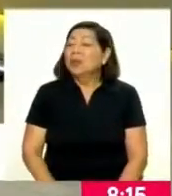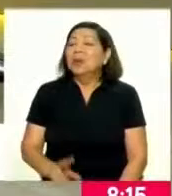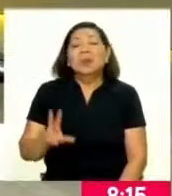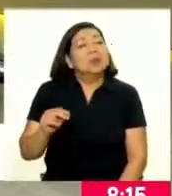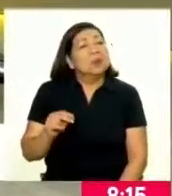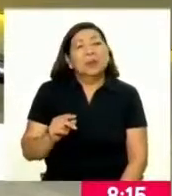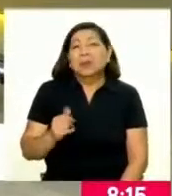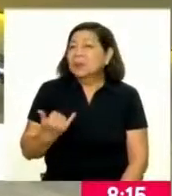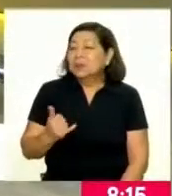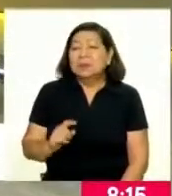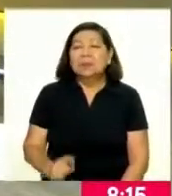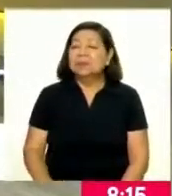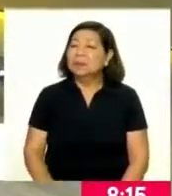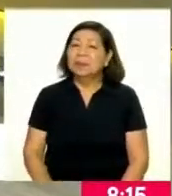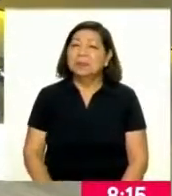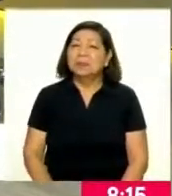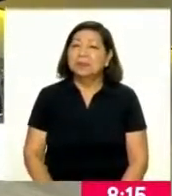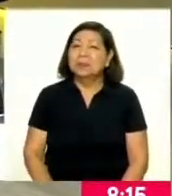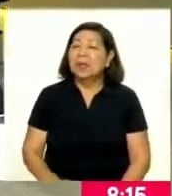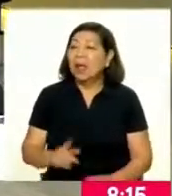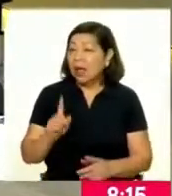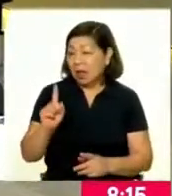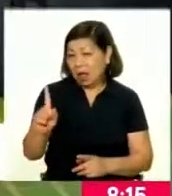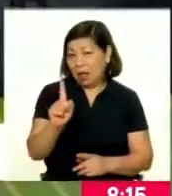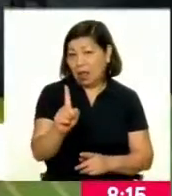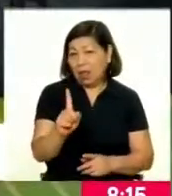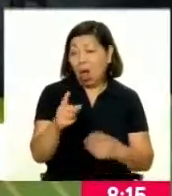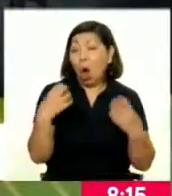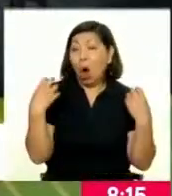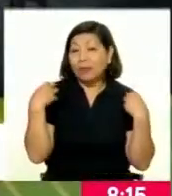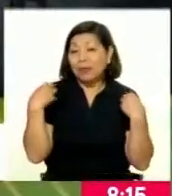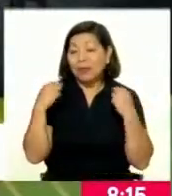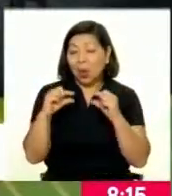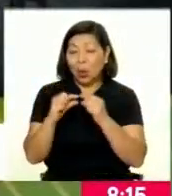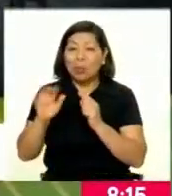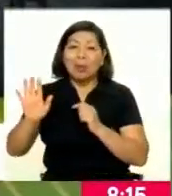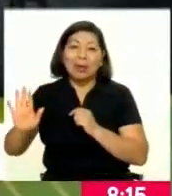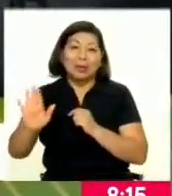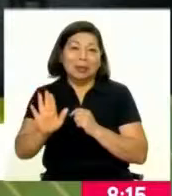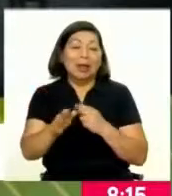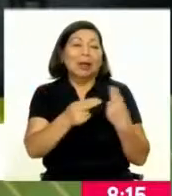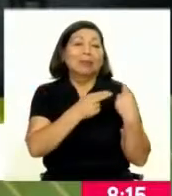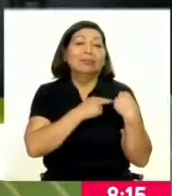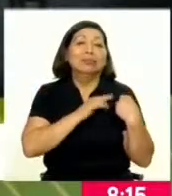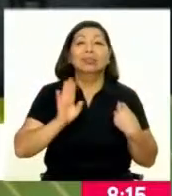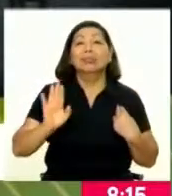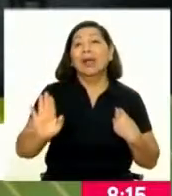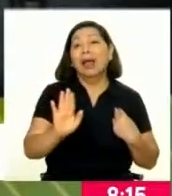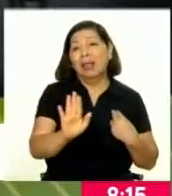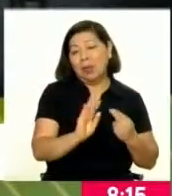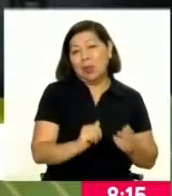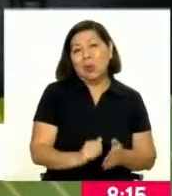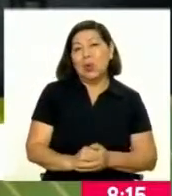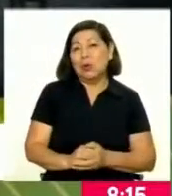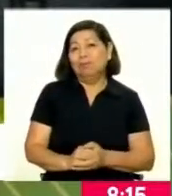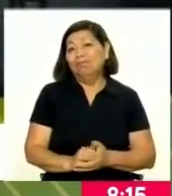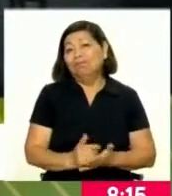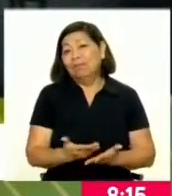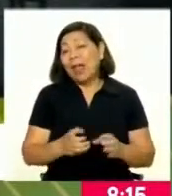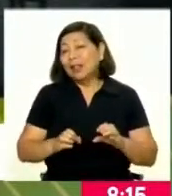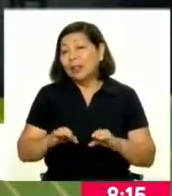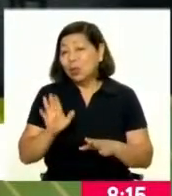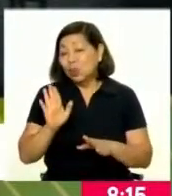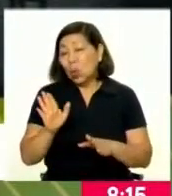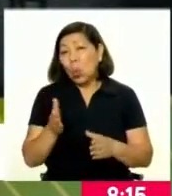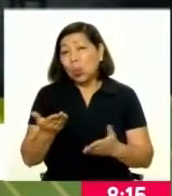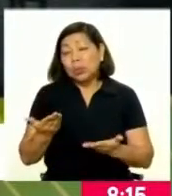No, porque efectivamente cada sede, ¿no? tiene su personal y ellos son los que se encargan de realizar